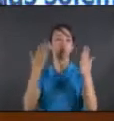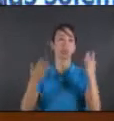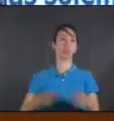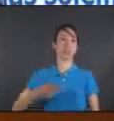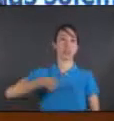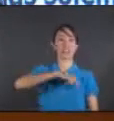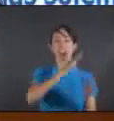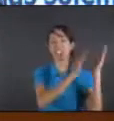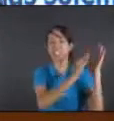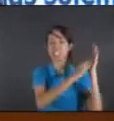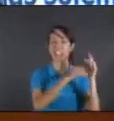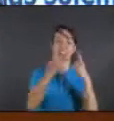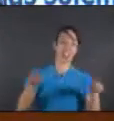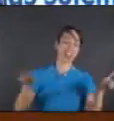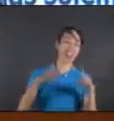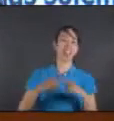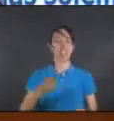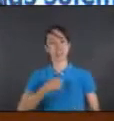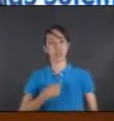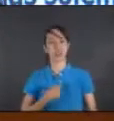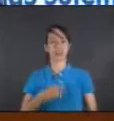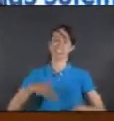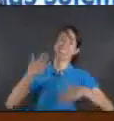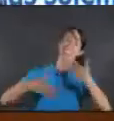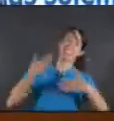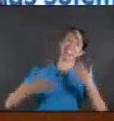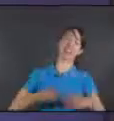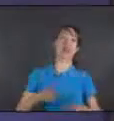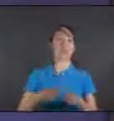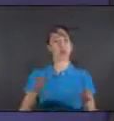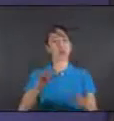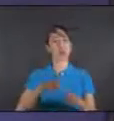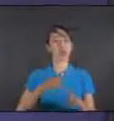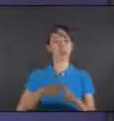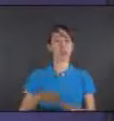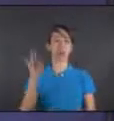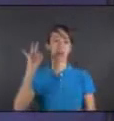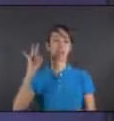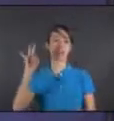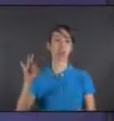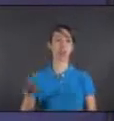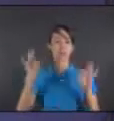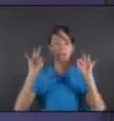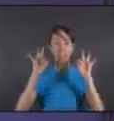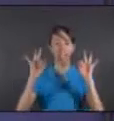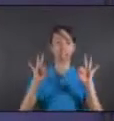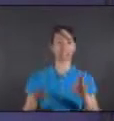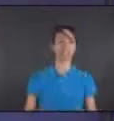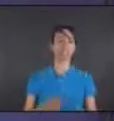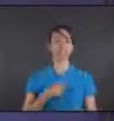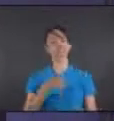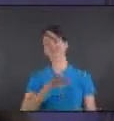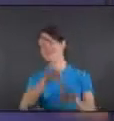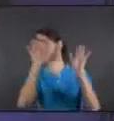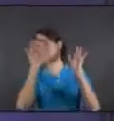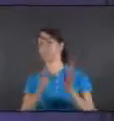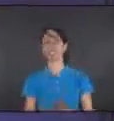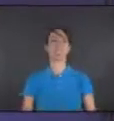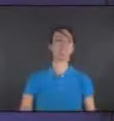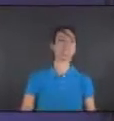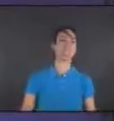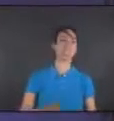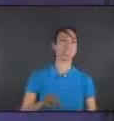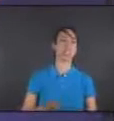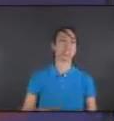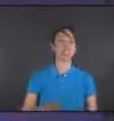hasta el día postrero. Y así celebraron la fiesta por 7 días, y al octavo día fue la asamblea